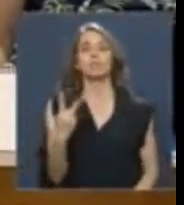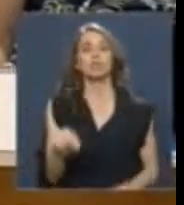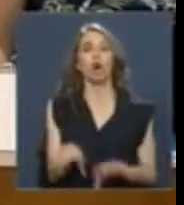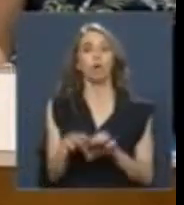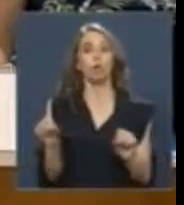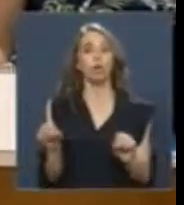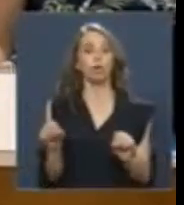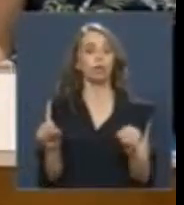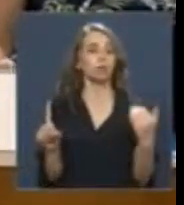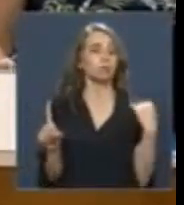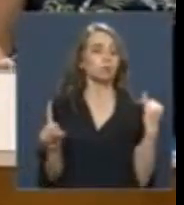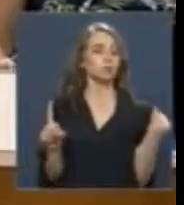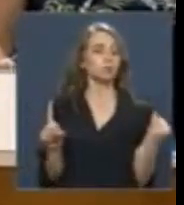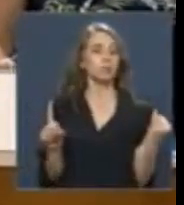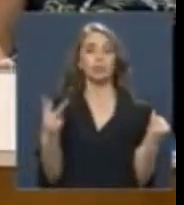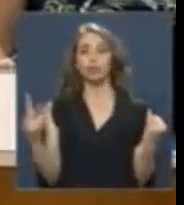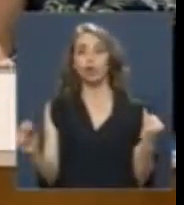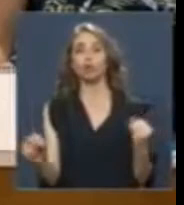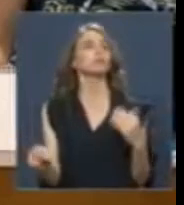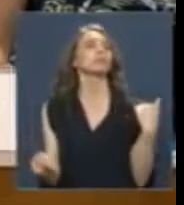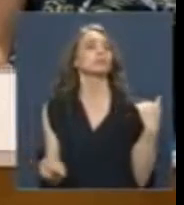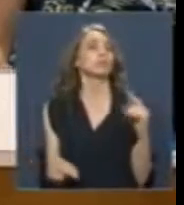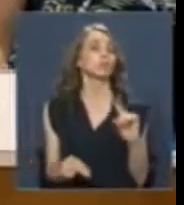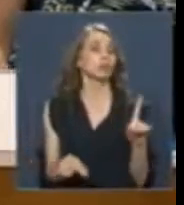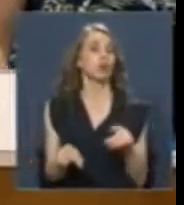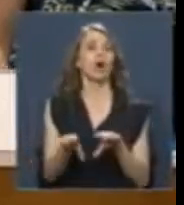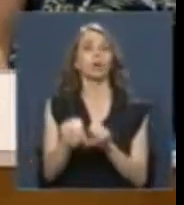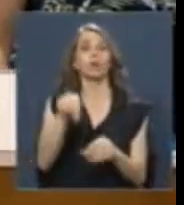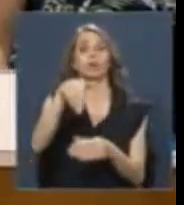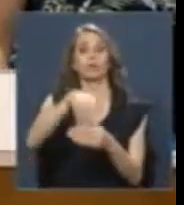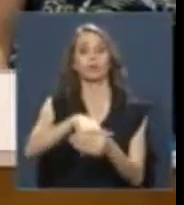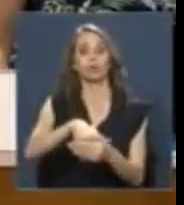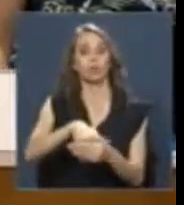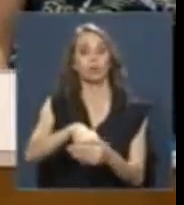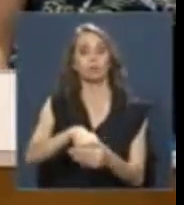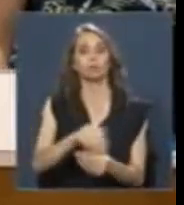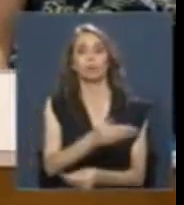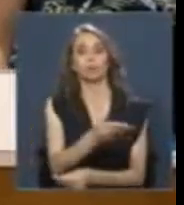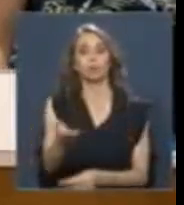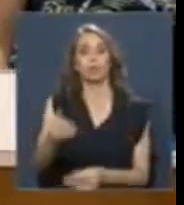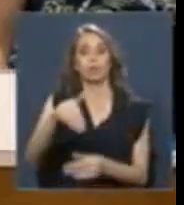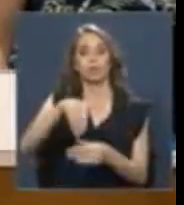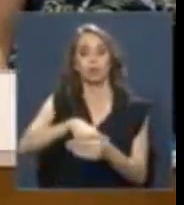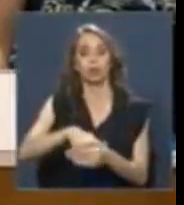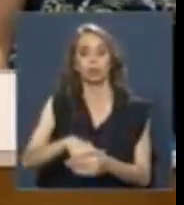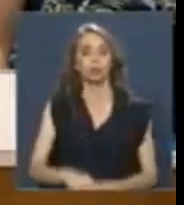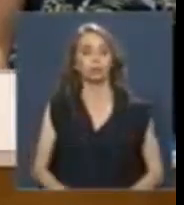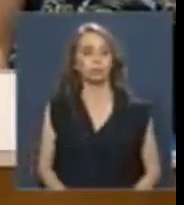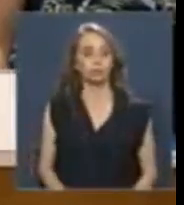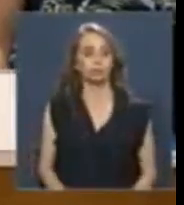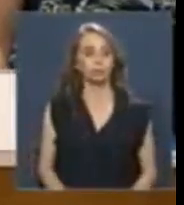acuerdo? En votación. No hay acuerdo, entonces vamos a votar. En votación.